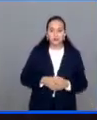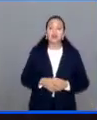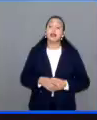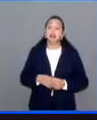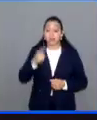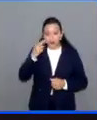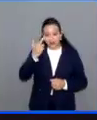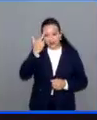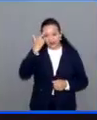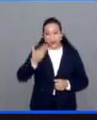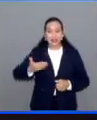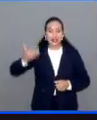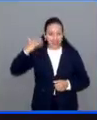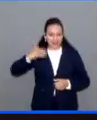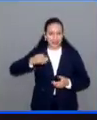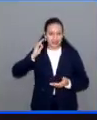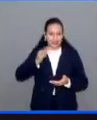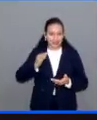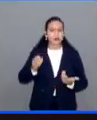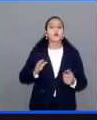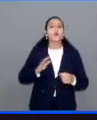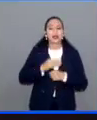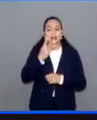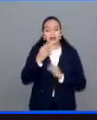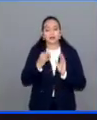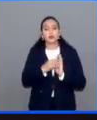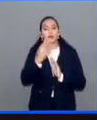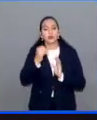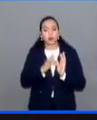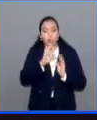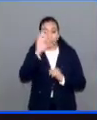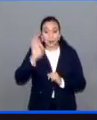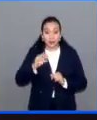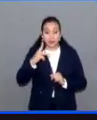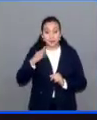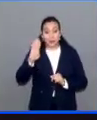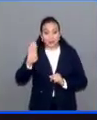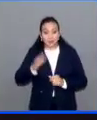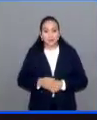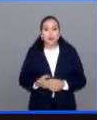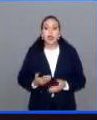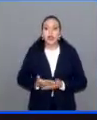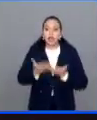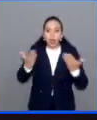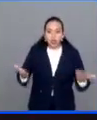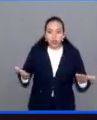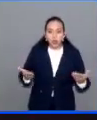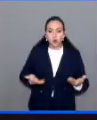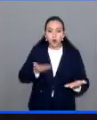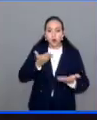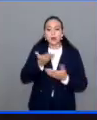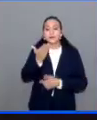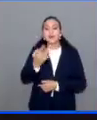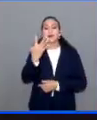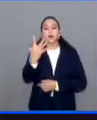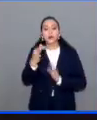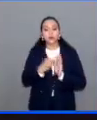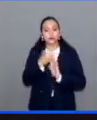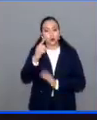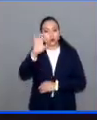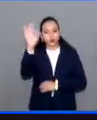aprobados en el paquete anterior eran 3.9% del PIB. Ahora se está solicitando un 4.1% del